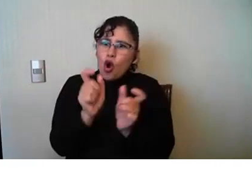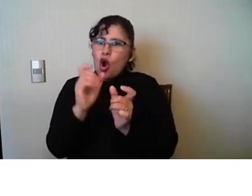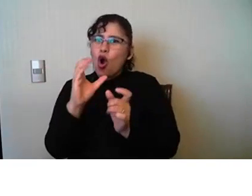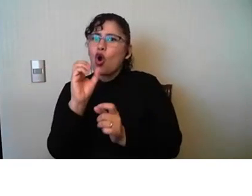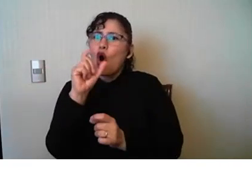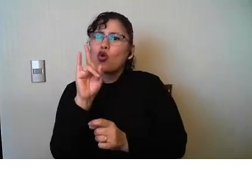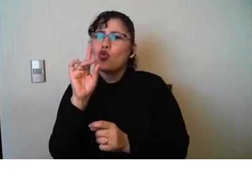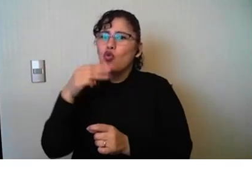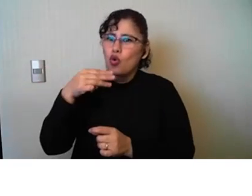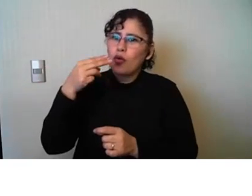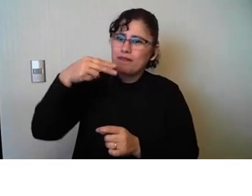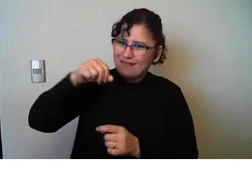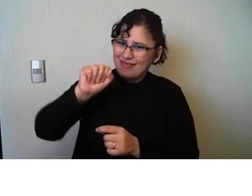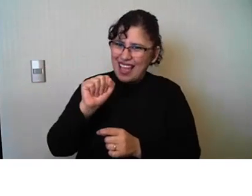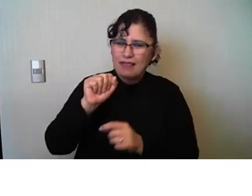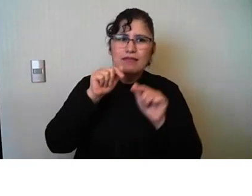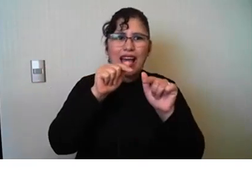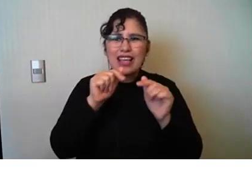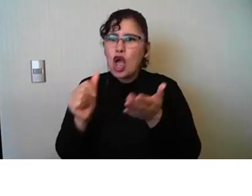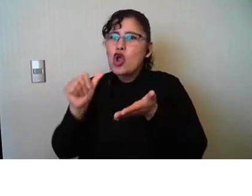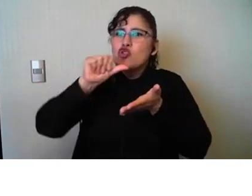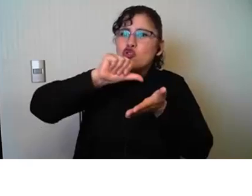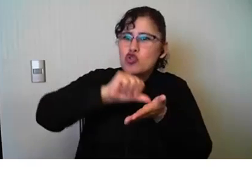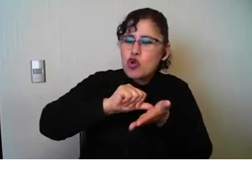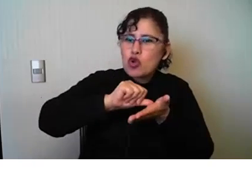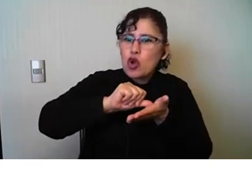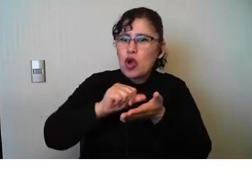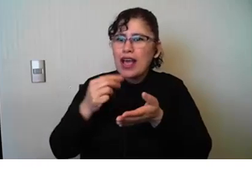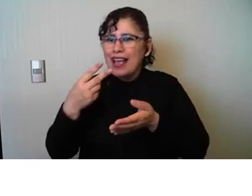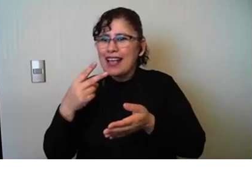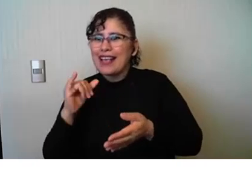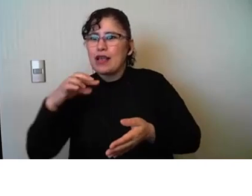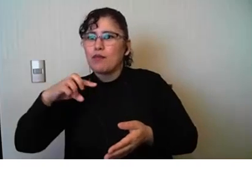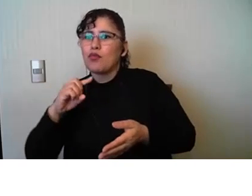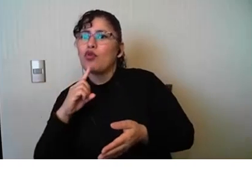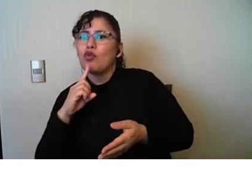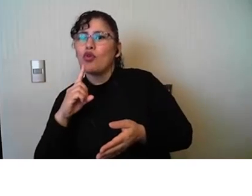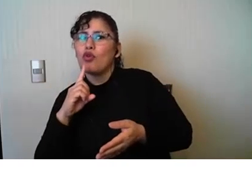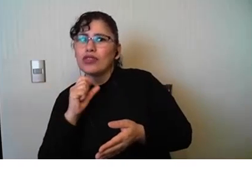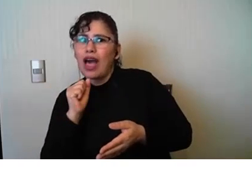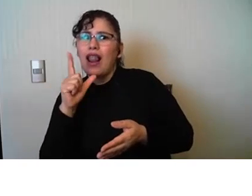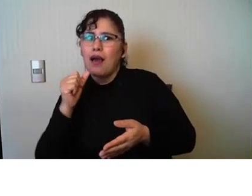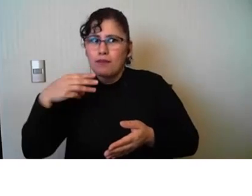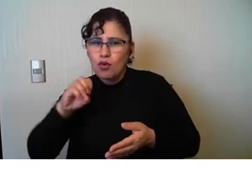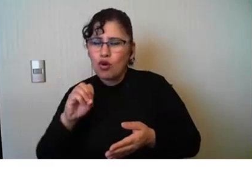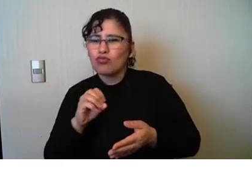las columnas del fornix para separar los núcleos de los hipotálamos, tanto mediales como